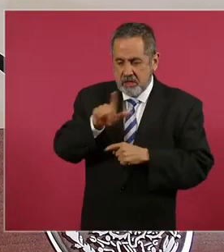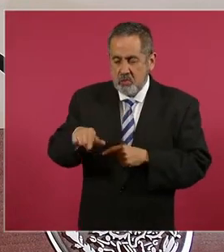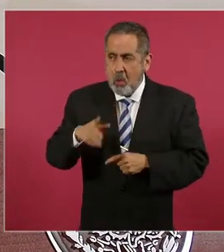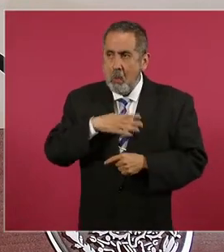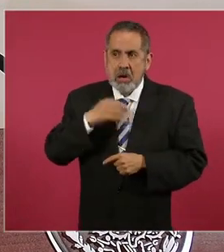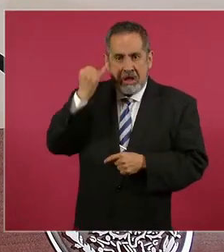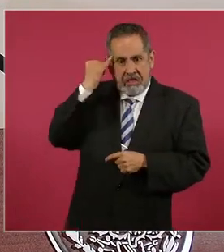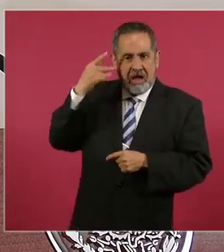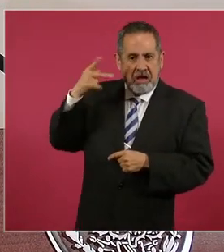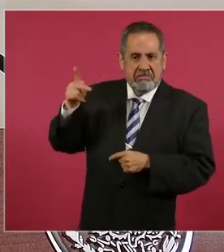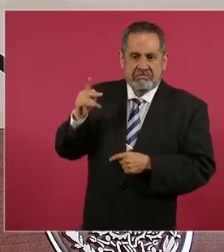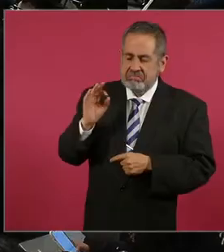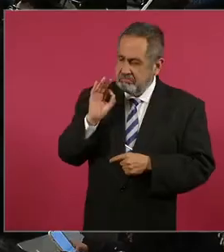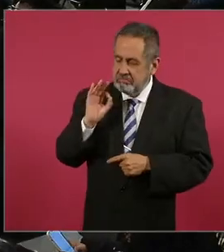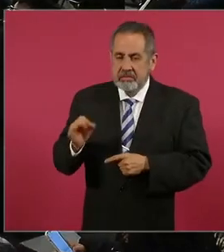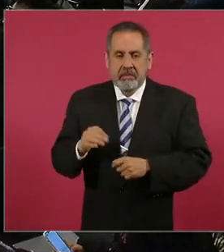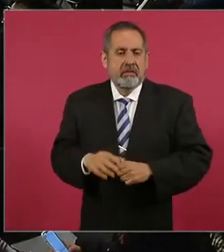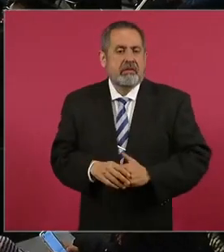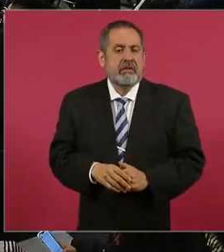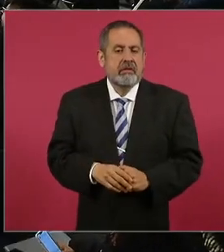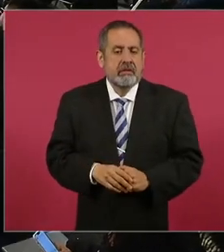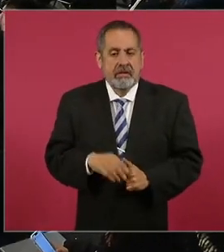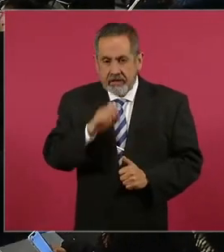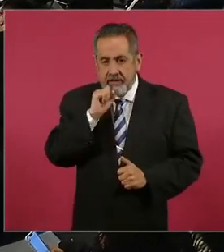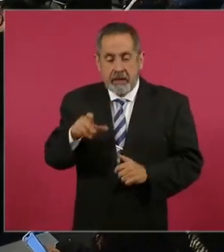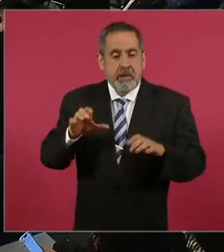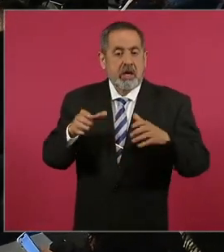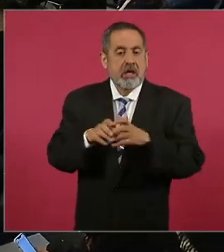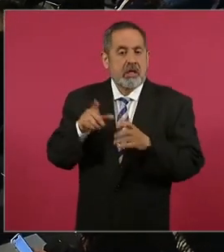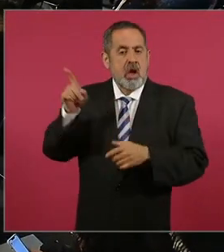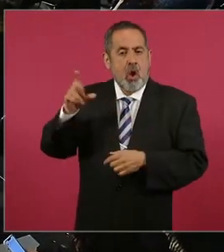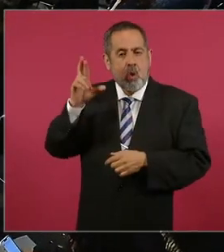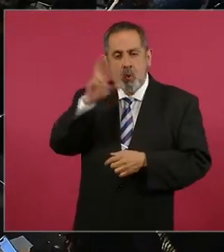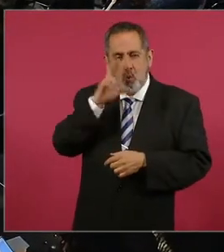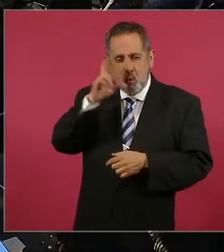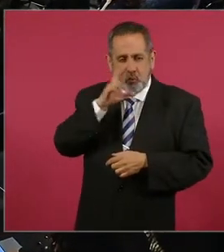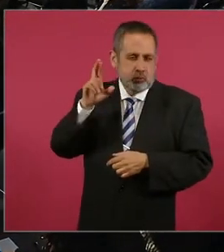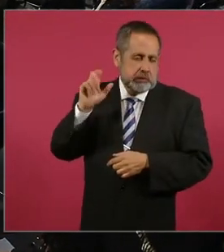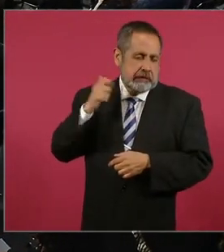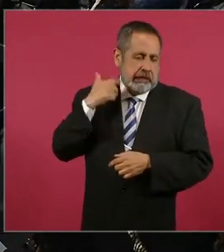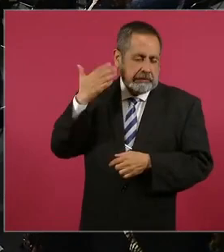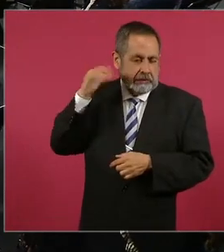también ante el avance de la Unión Soviética,